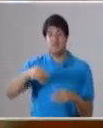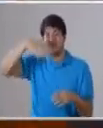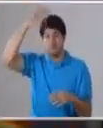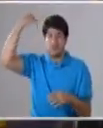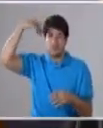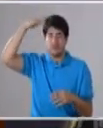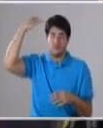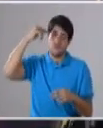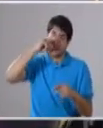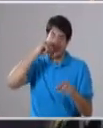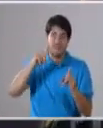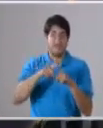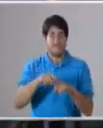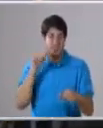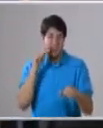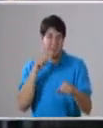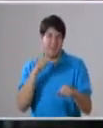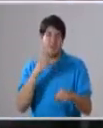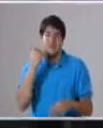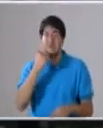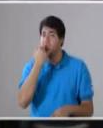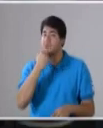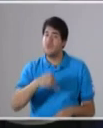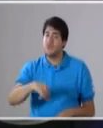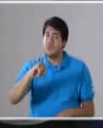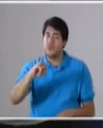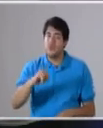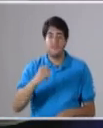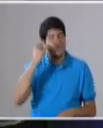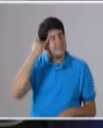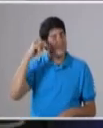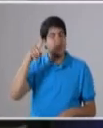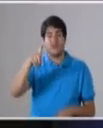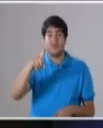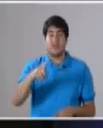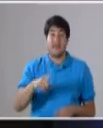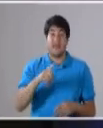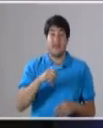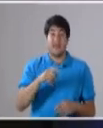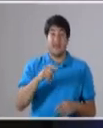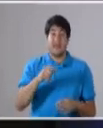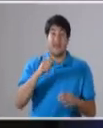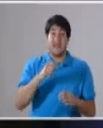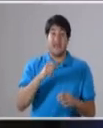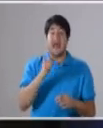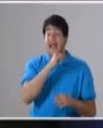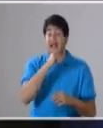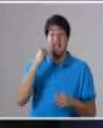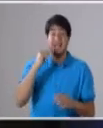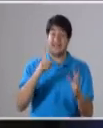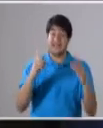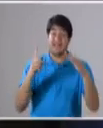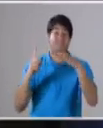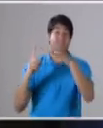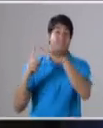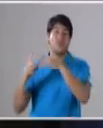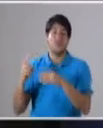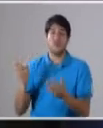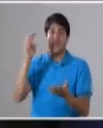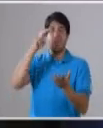judíos. Imagínense usted que artistas famosos se han levantado a decir que boicoteen a